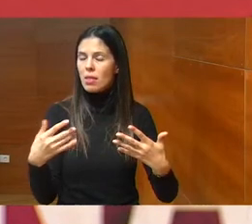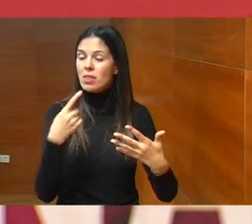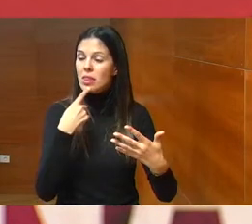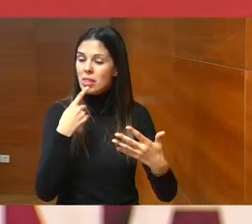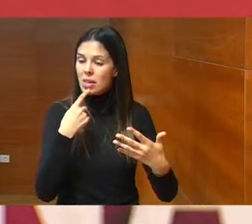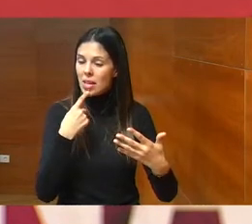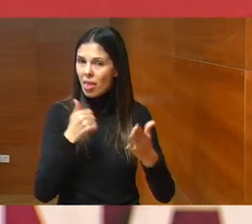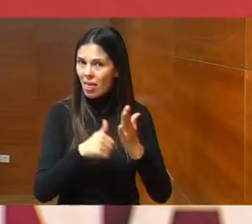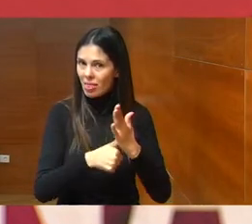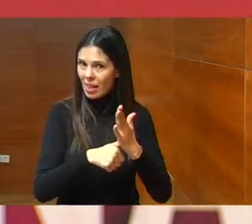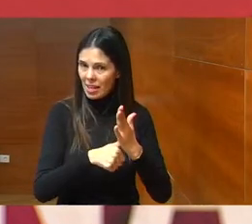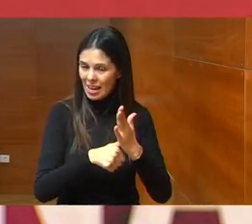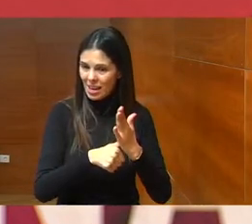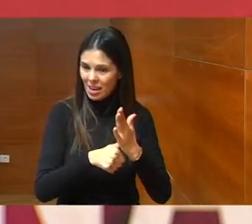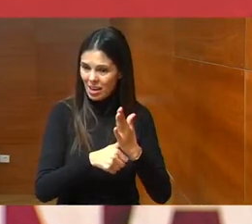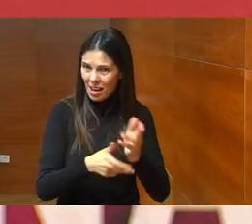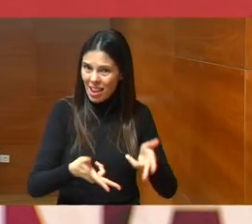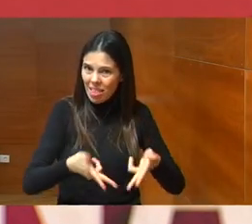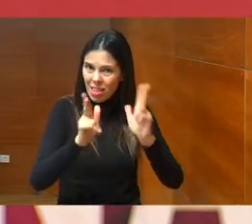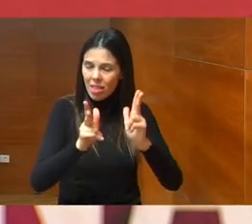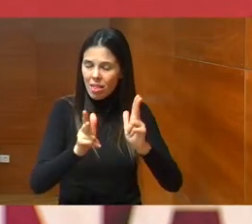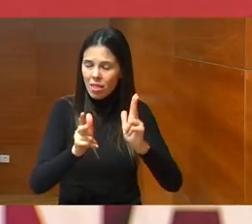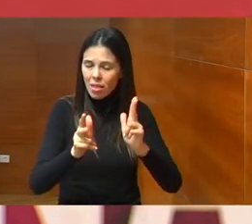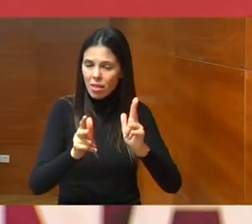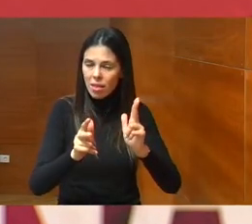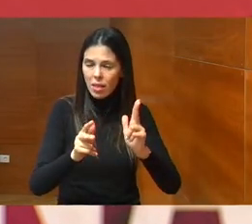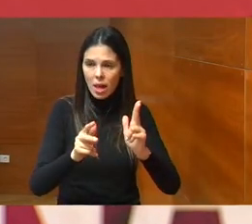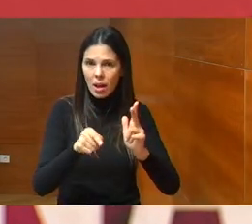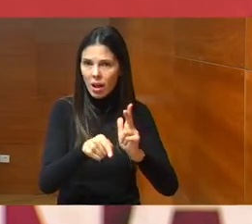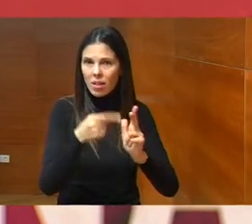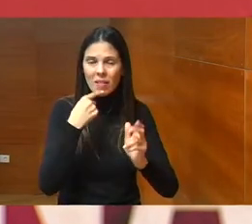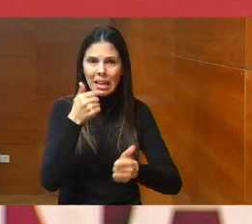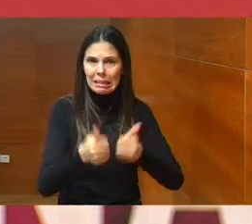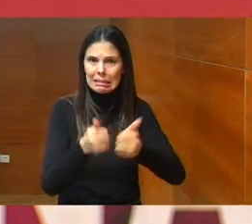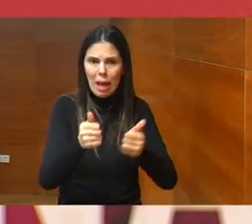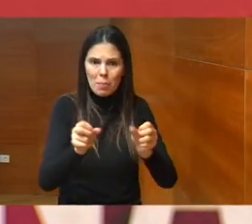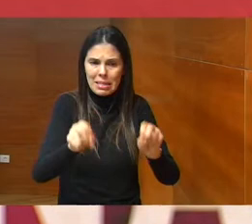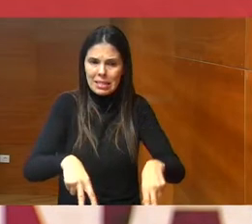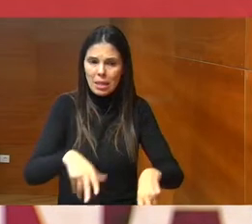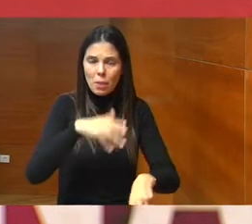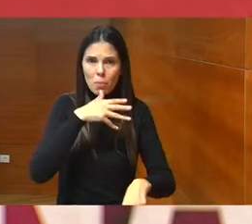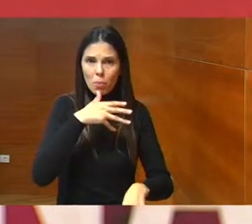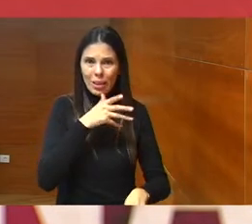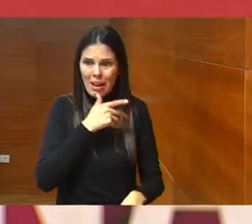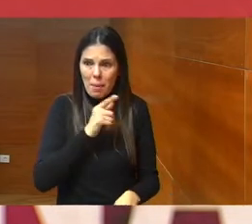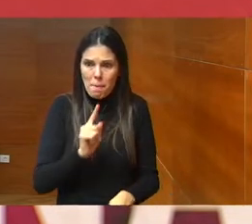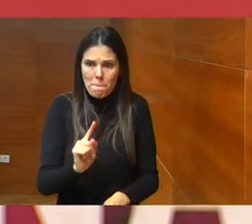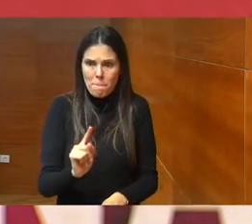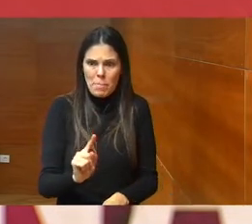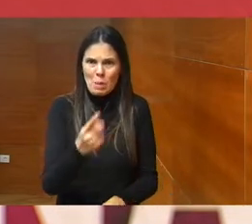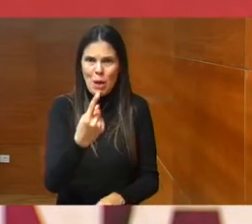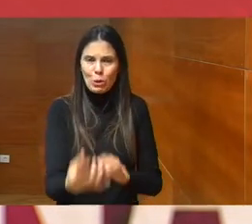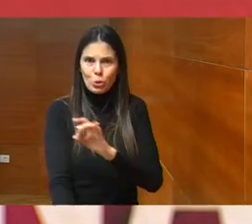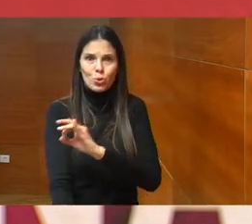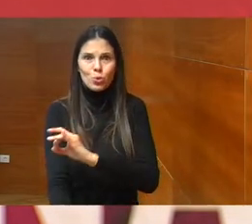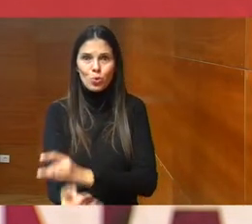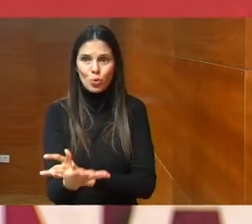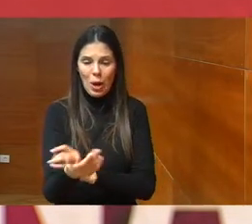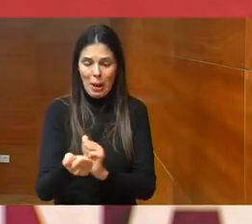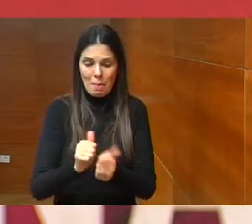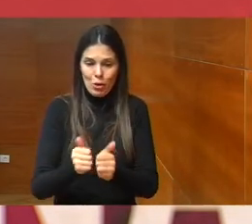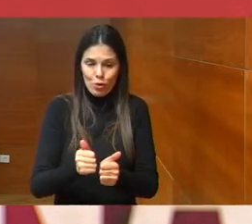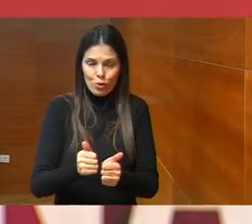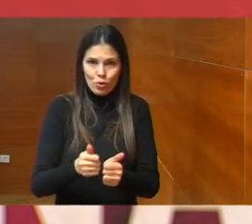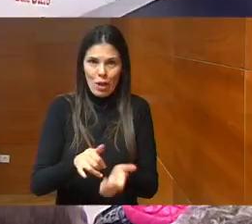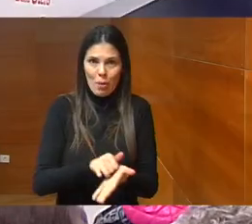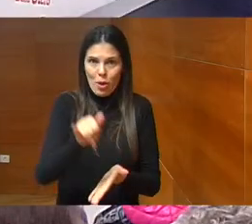os primeriros de expedidos Pues claro eran sin examen Porque eran para ospionairos de Aviación entre